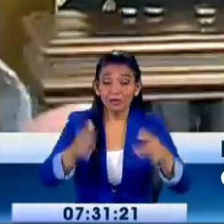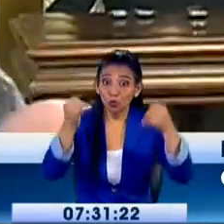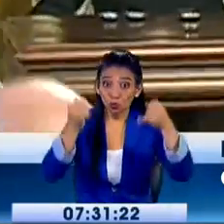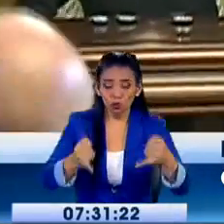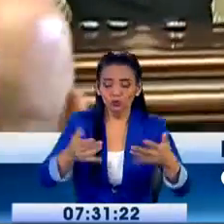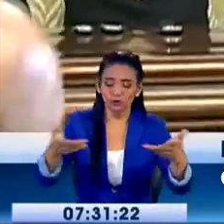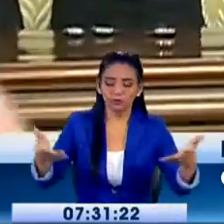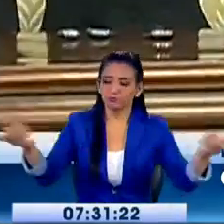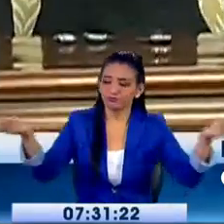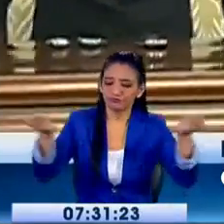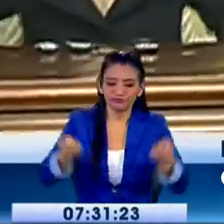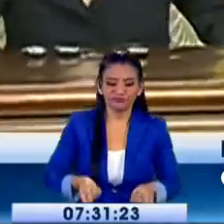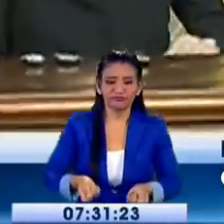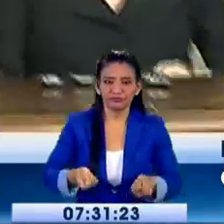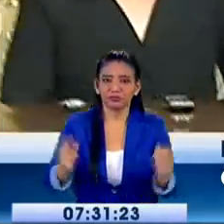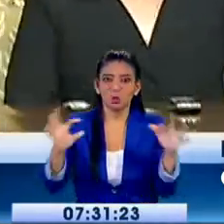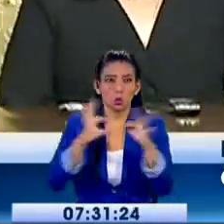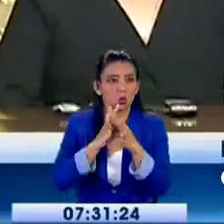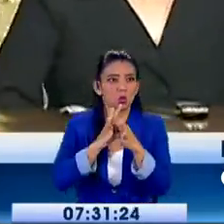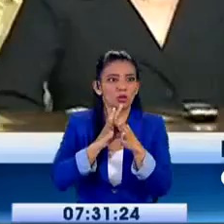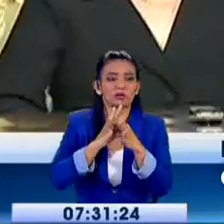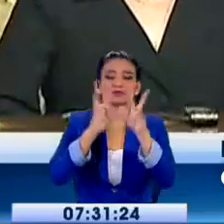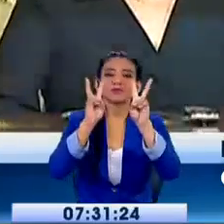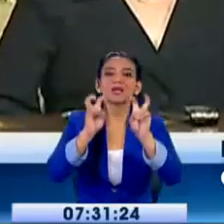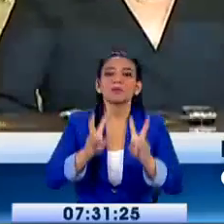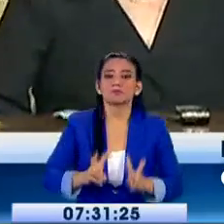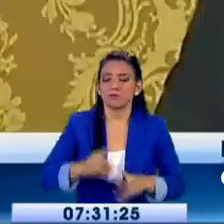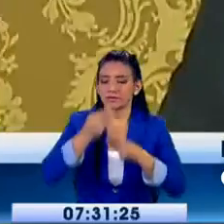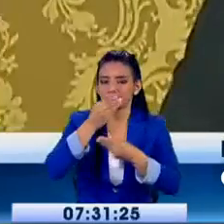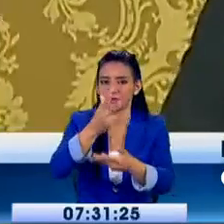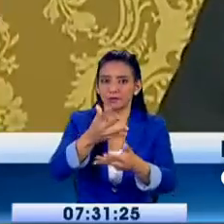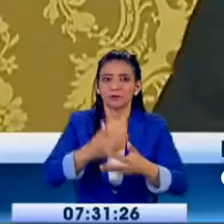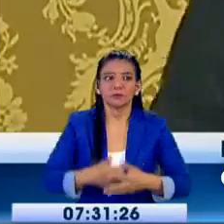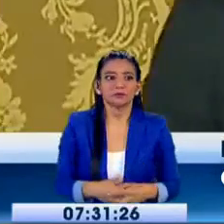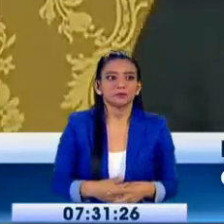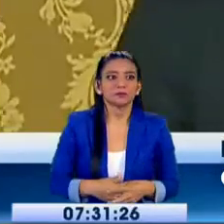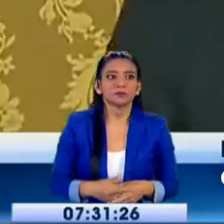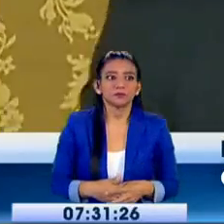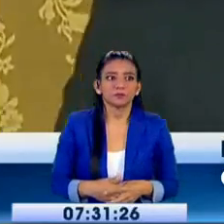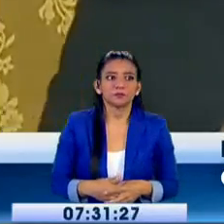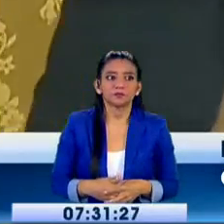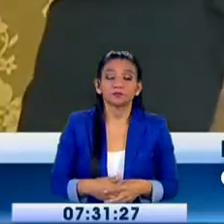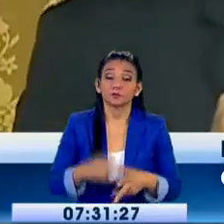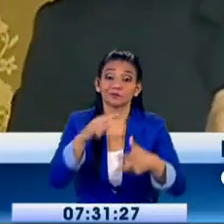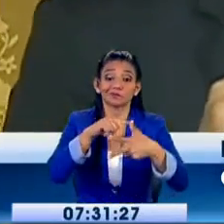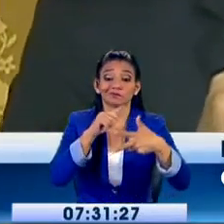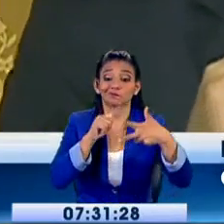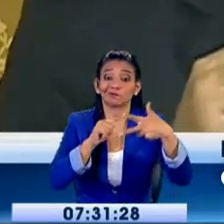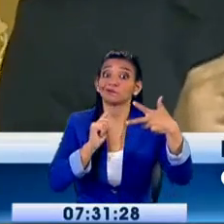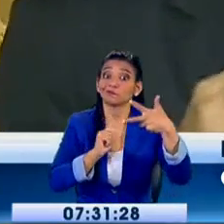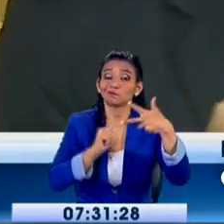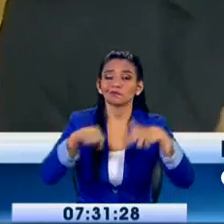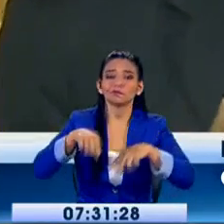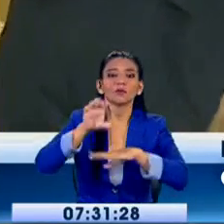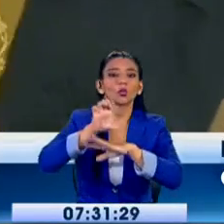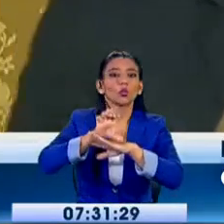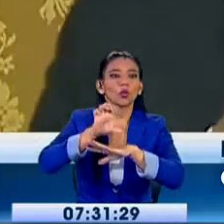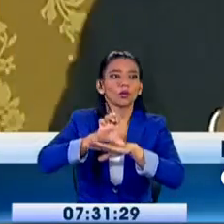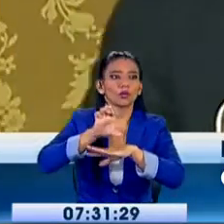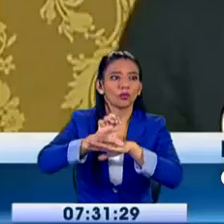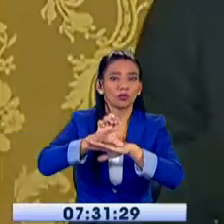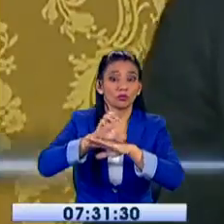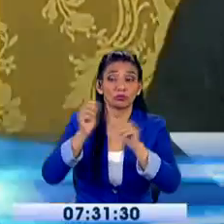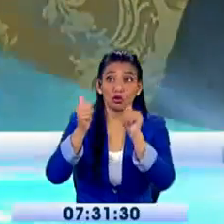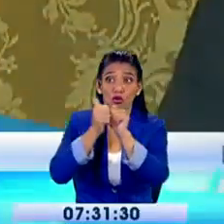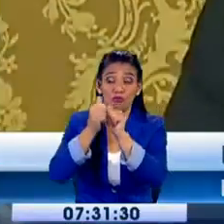el presidente Correa dio a conocer parte de los temas abordados. Pero uno de los tres mayores déficits comerciales que tiene Ecuador es precisamente con